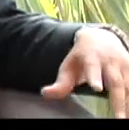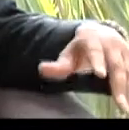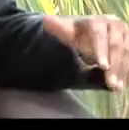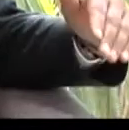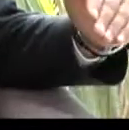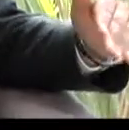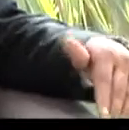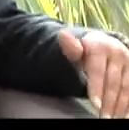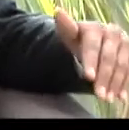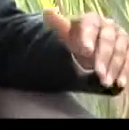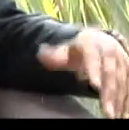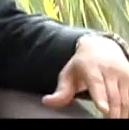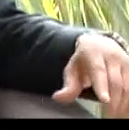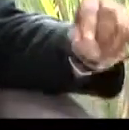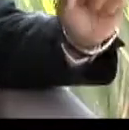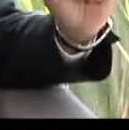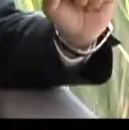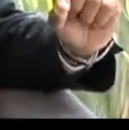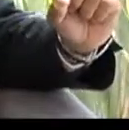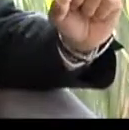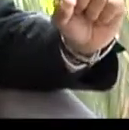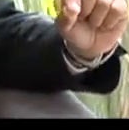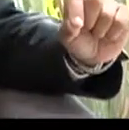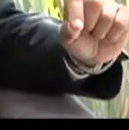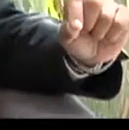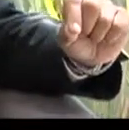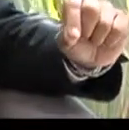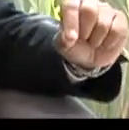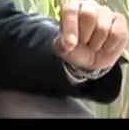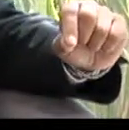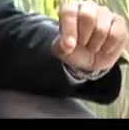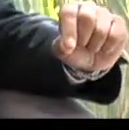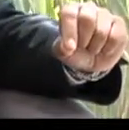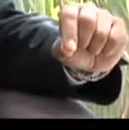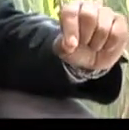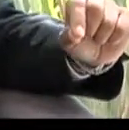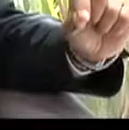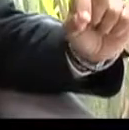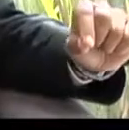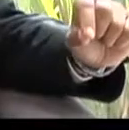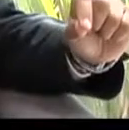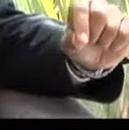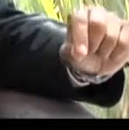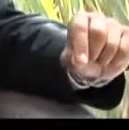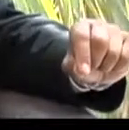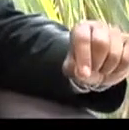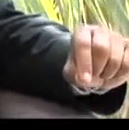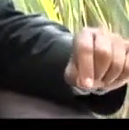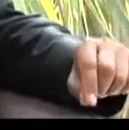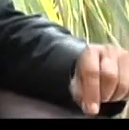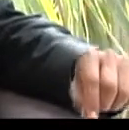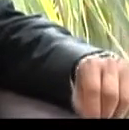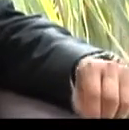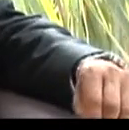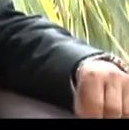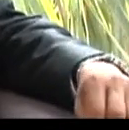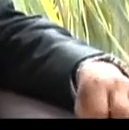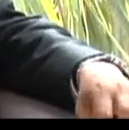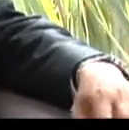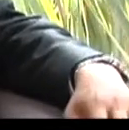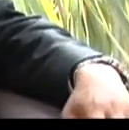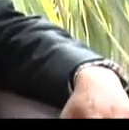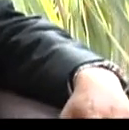nacional, con los mismos enfoques y planteamientos, y las particularidades tienen que ver con las necesidades propias, insisto, en las materias optativas que